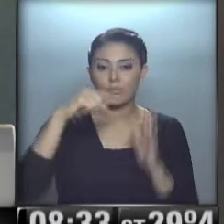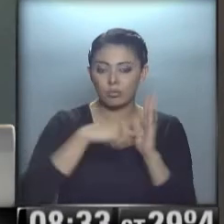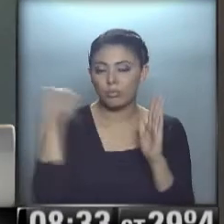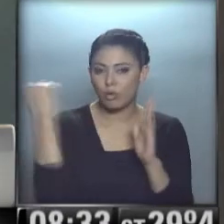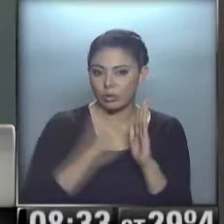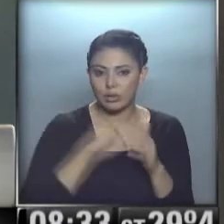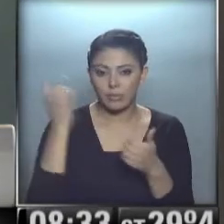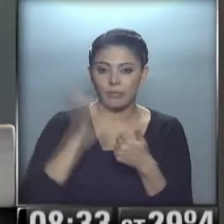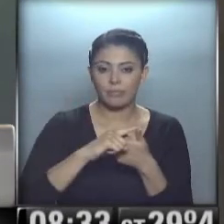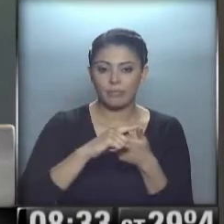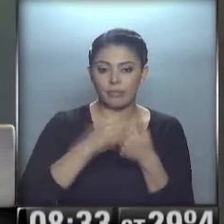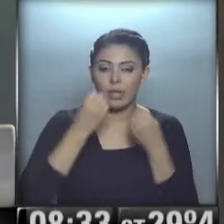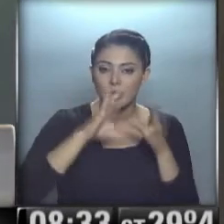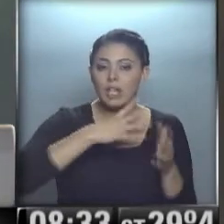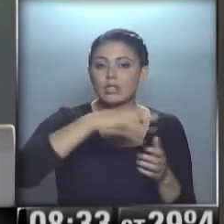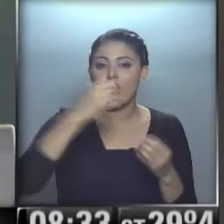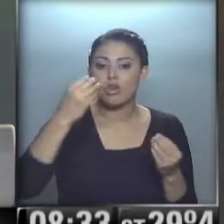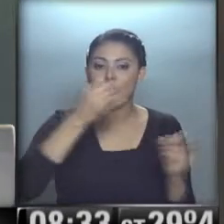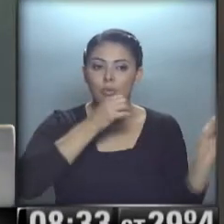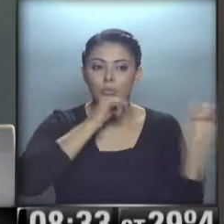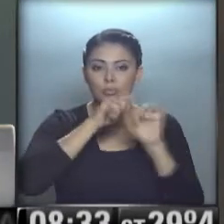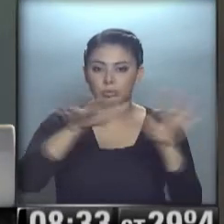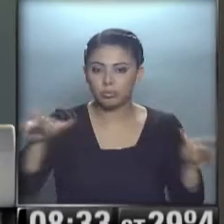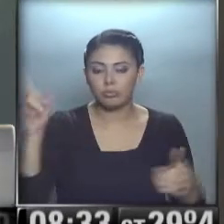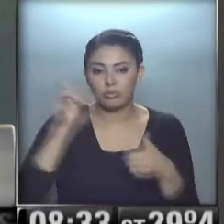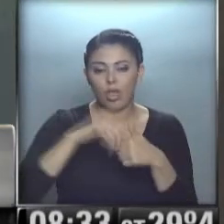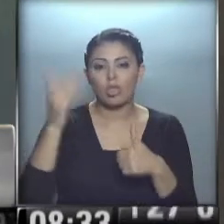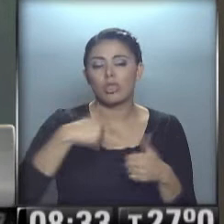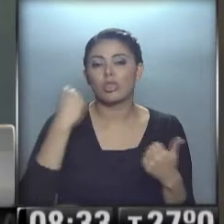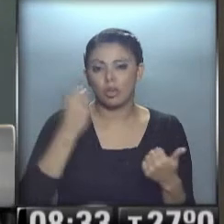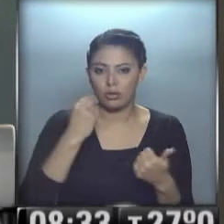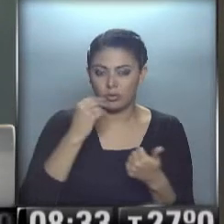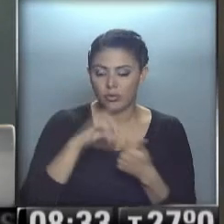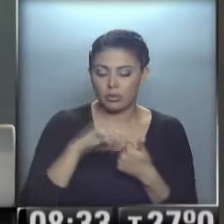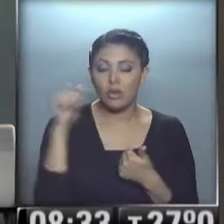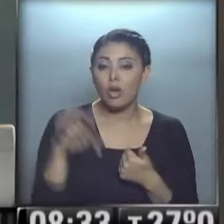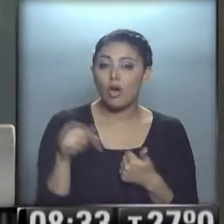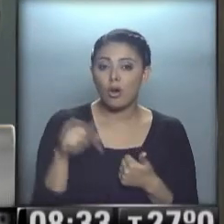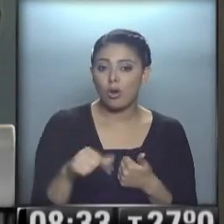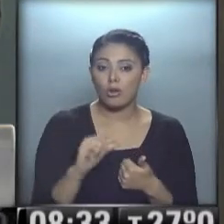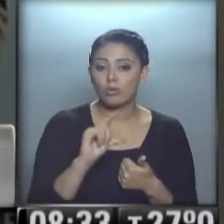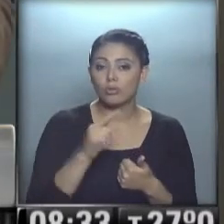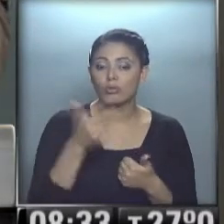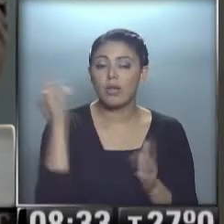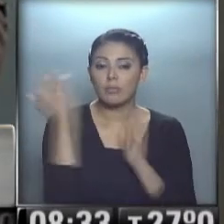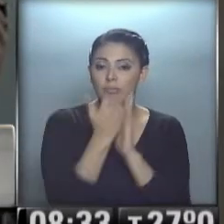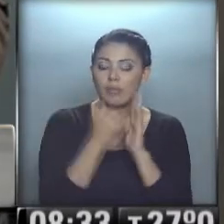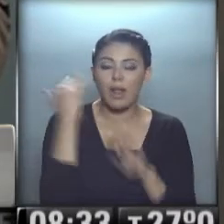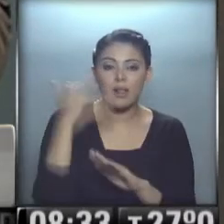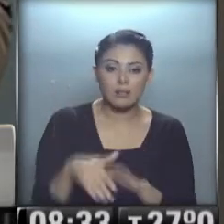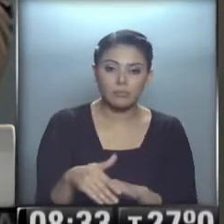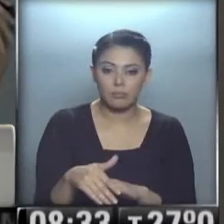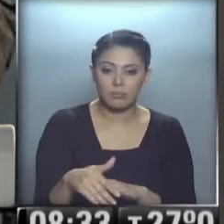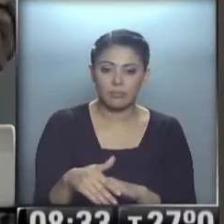patas principales: generación, transporte y distribución. Generación, Hoy no existen restricciones desde el punto de vista del suministro del